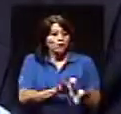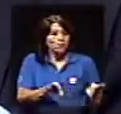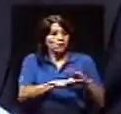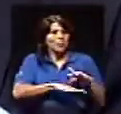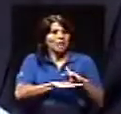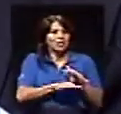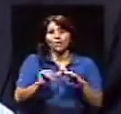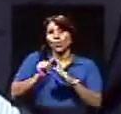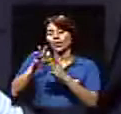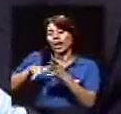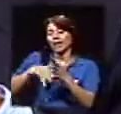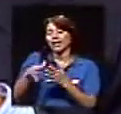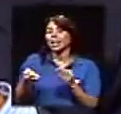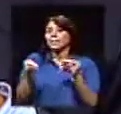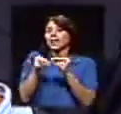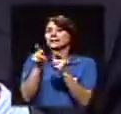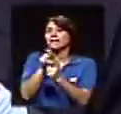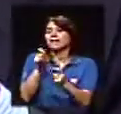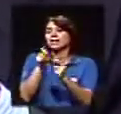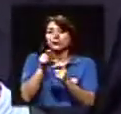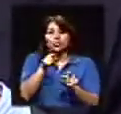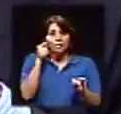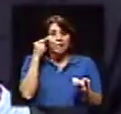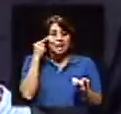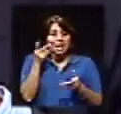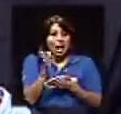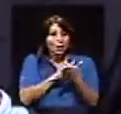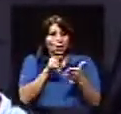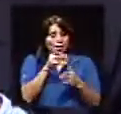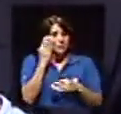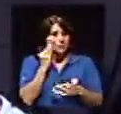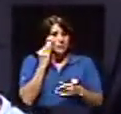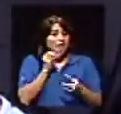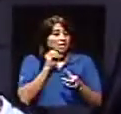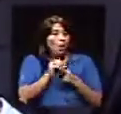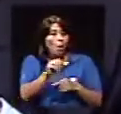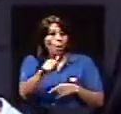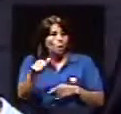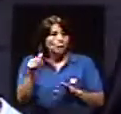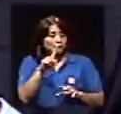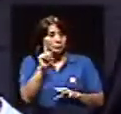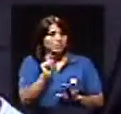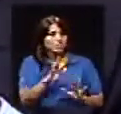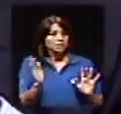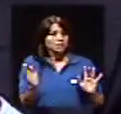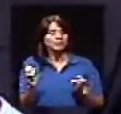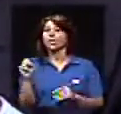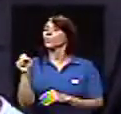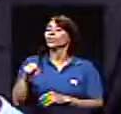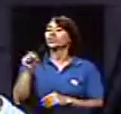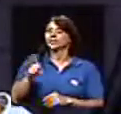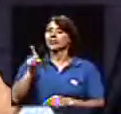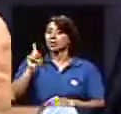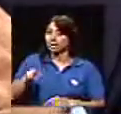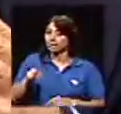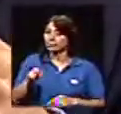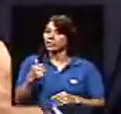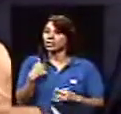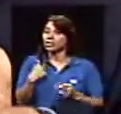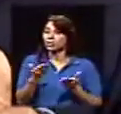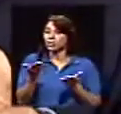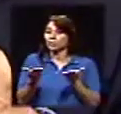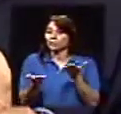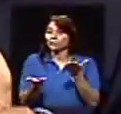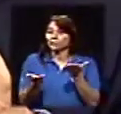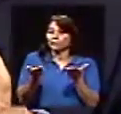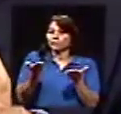¿Pensaría usted en algunas de esas experiencias? Sí, otras experiencias de otros ámbitos. Sí, sí, hay que mantener un equilibrio a nivel de